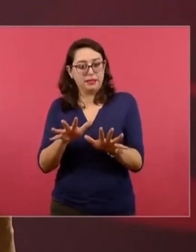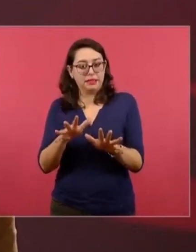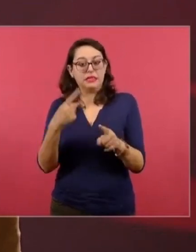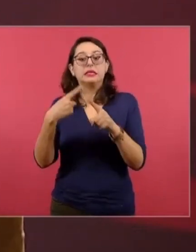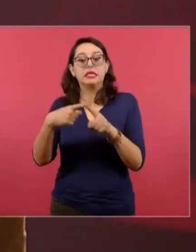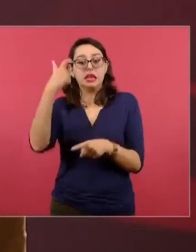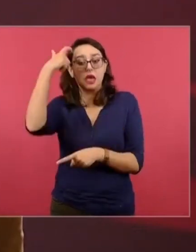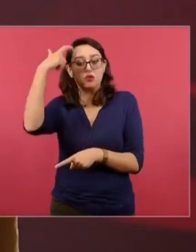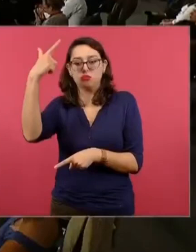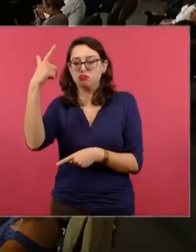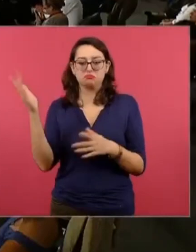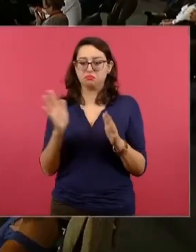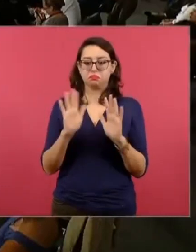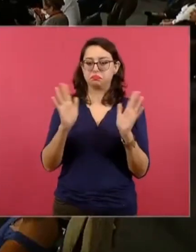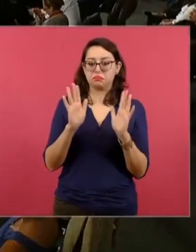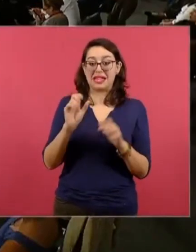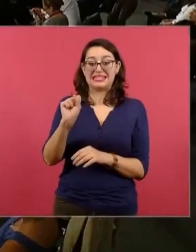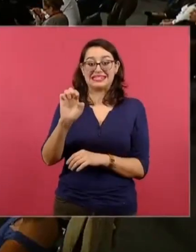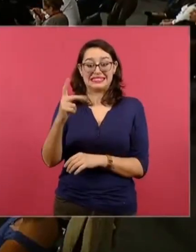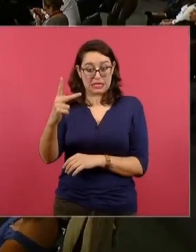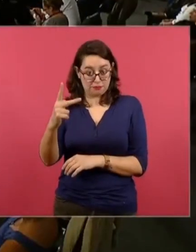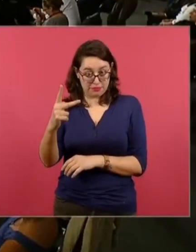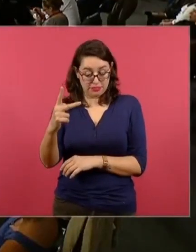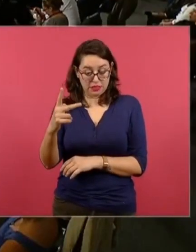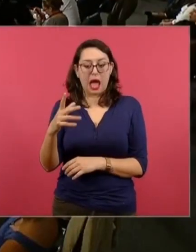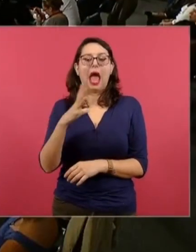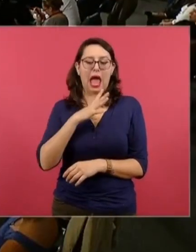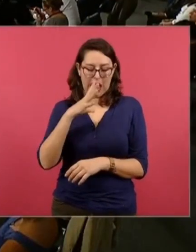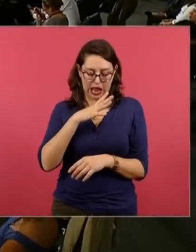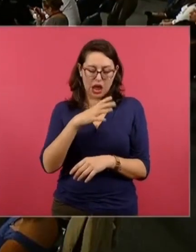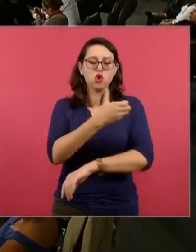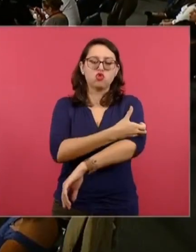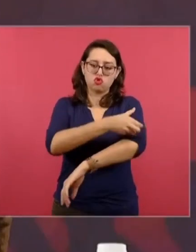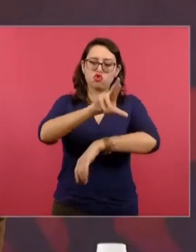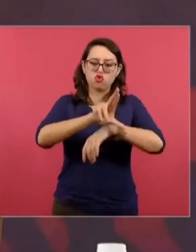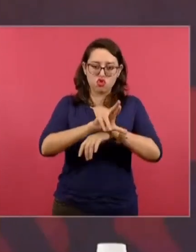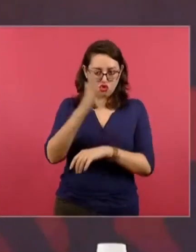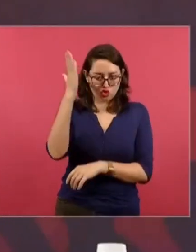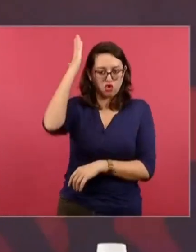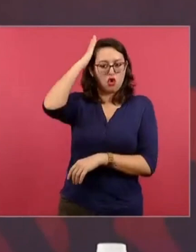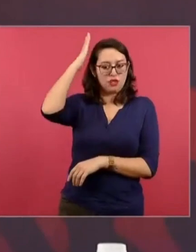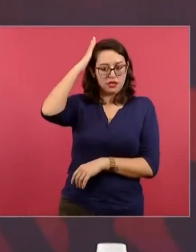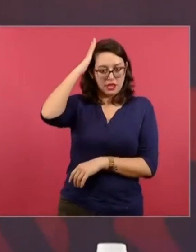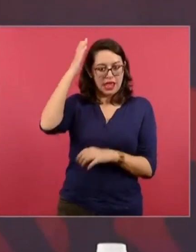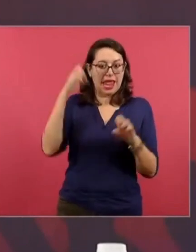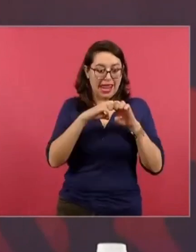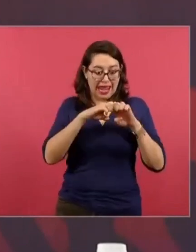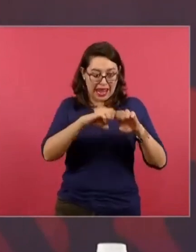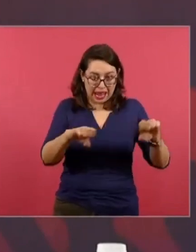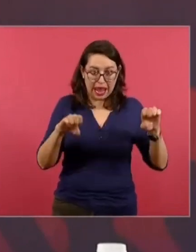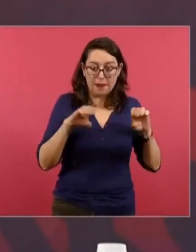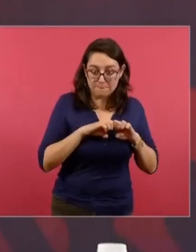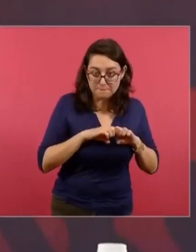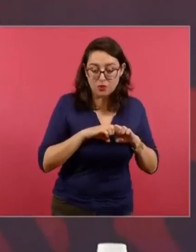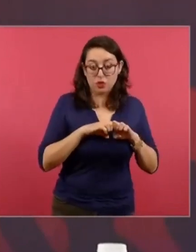institucional, donde si bien coordinaba Martín Luis Guzmán, y atrás de Martín Luis Guzmán sin duda estaba un genio como